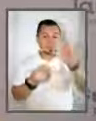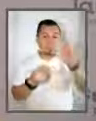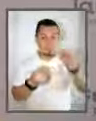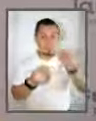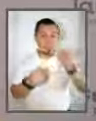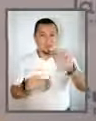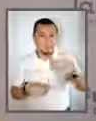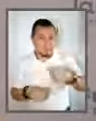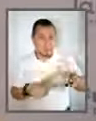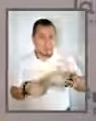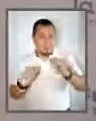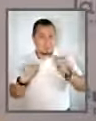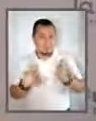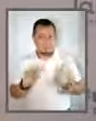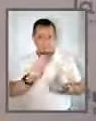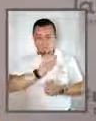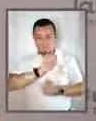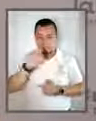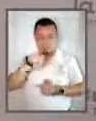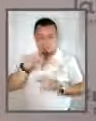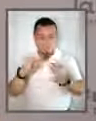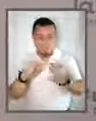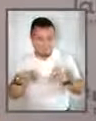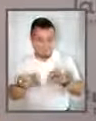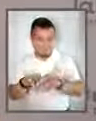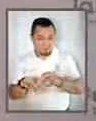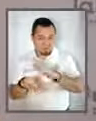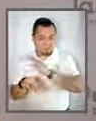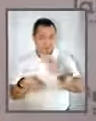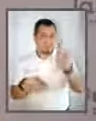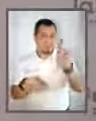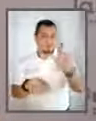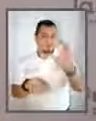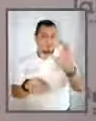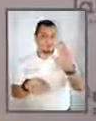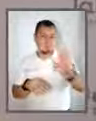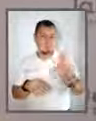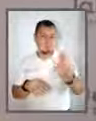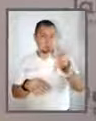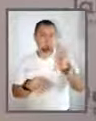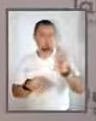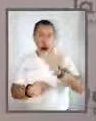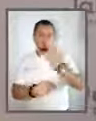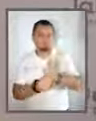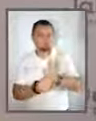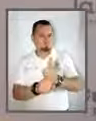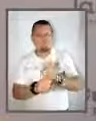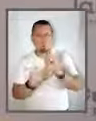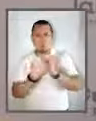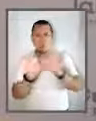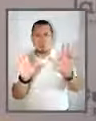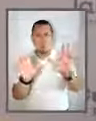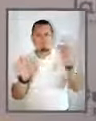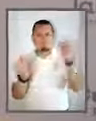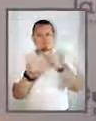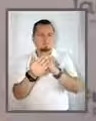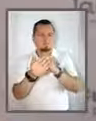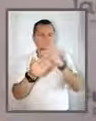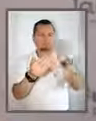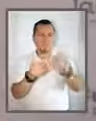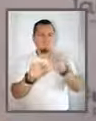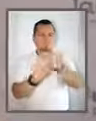de la enfermedad. Es muy importante decir que el PCR detecta, por supuesto, las partículas virales y estas